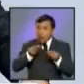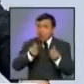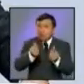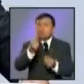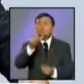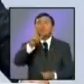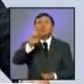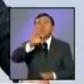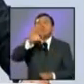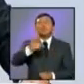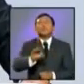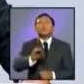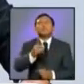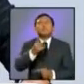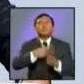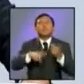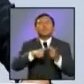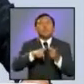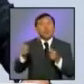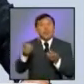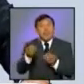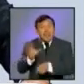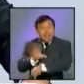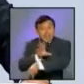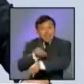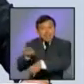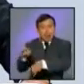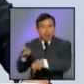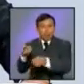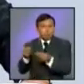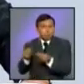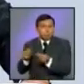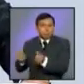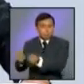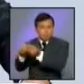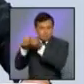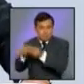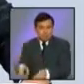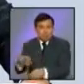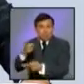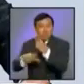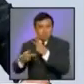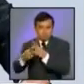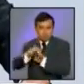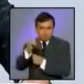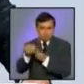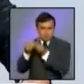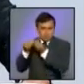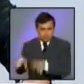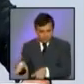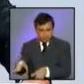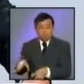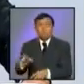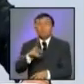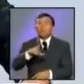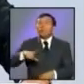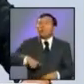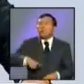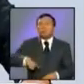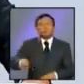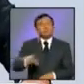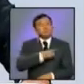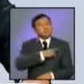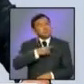regeneración nacional que no se nos olvide que esos 50 puntos no